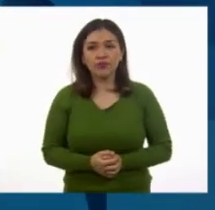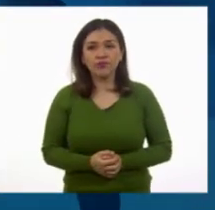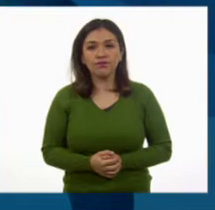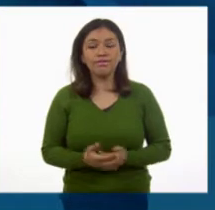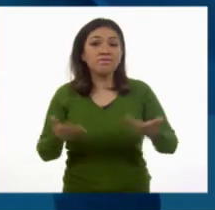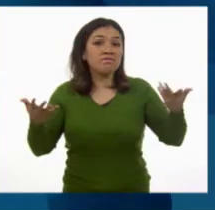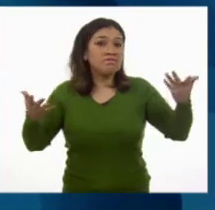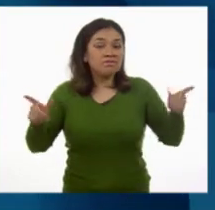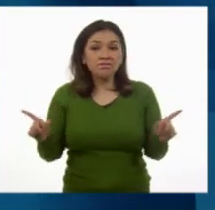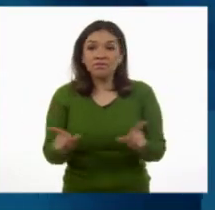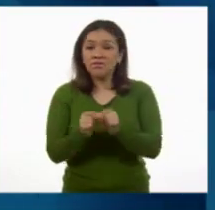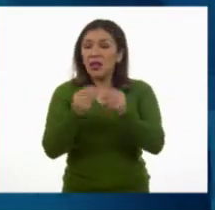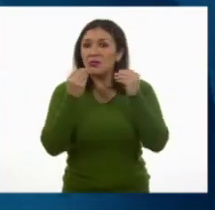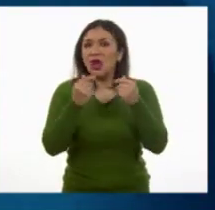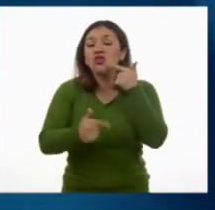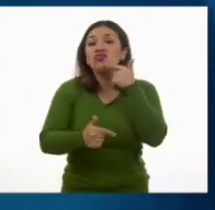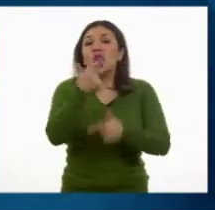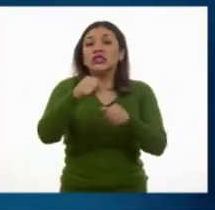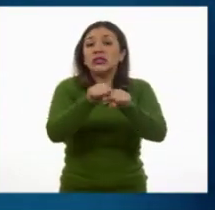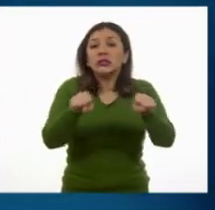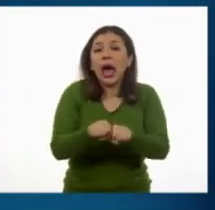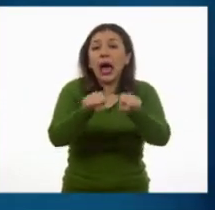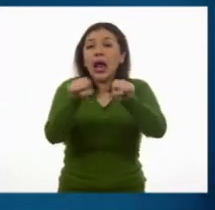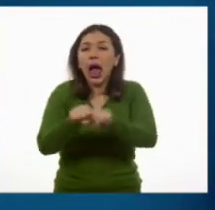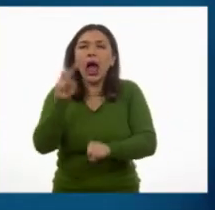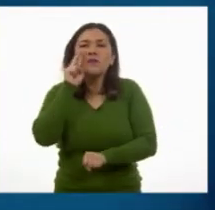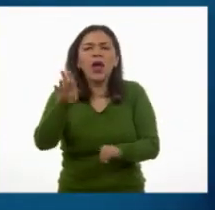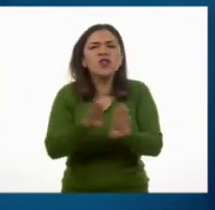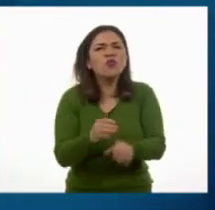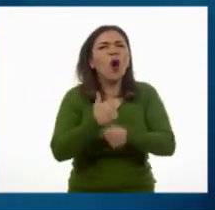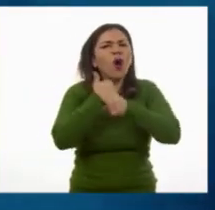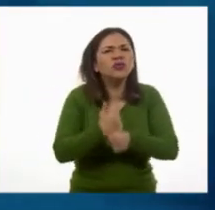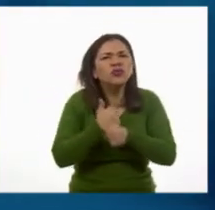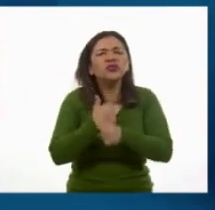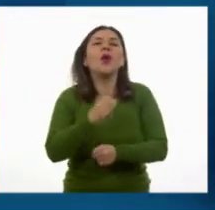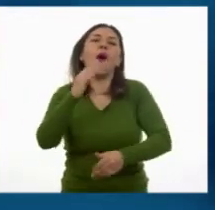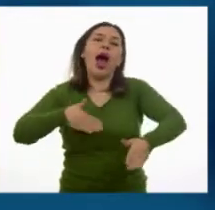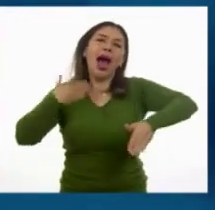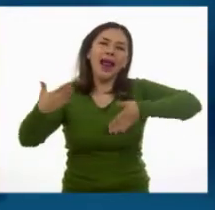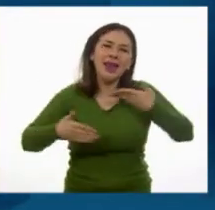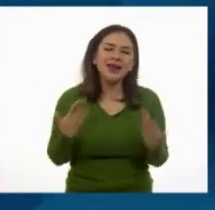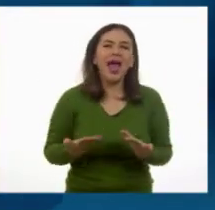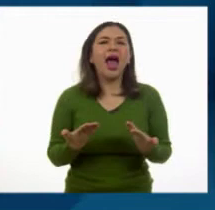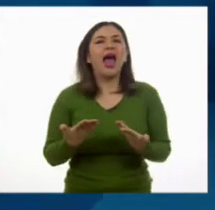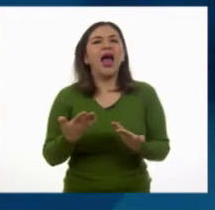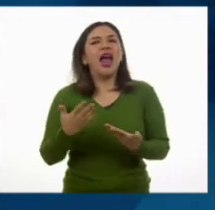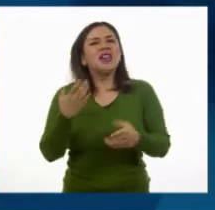En fin, son 12 salas en las que vemos lo trágico y lo pintoresco, lo